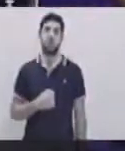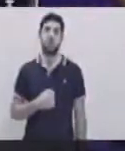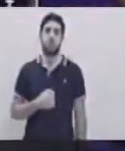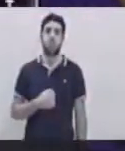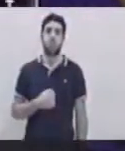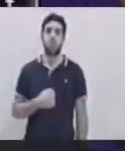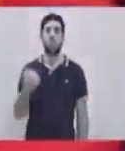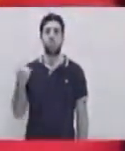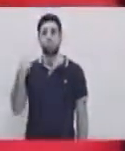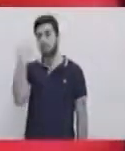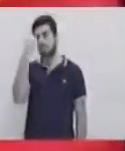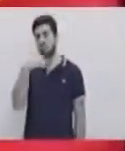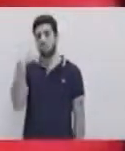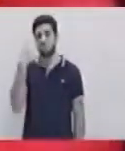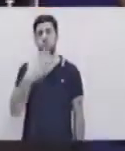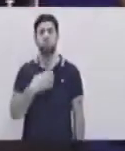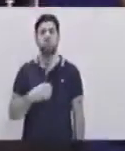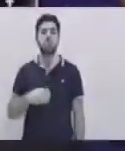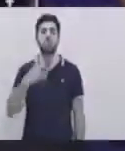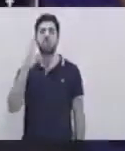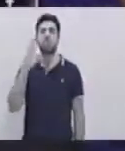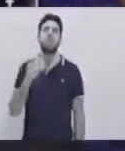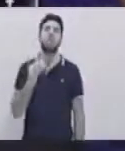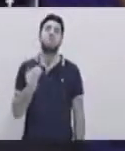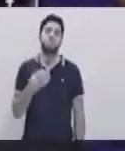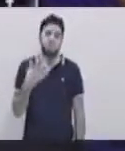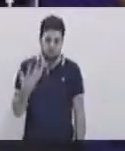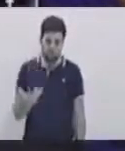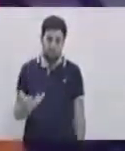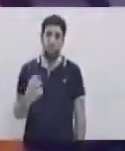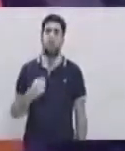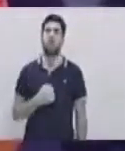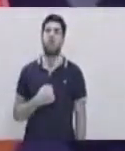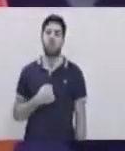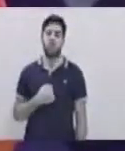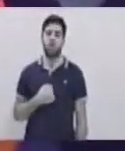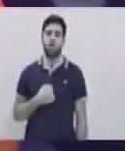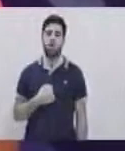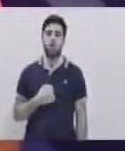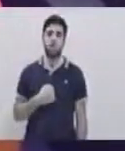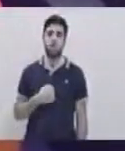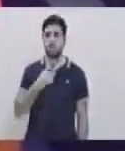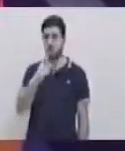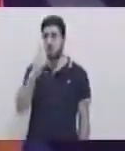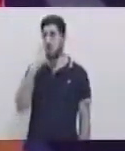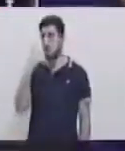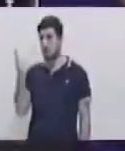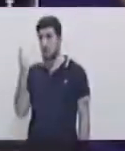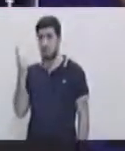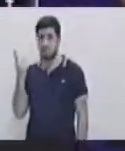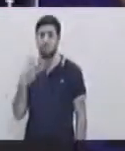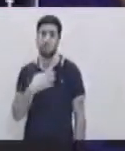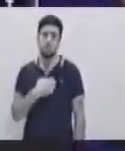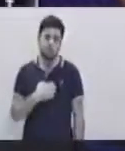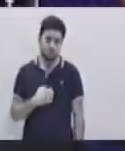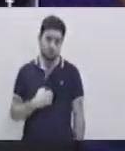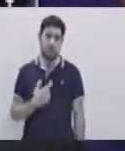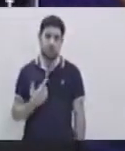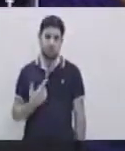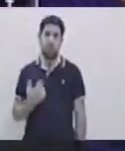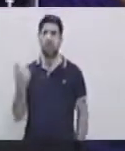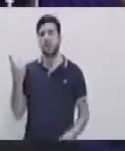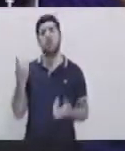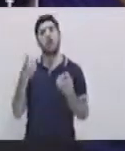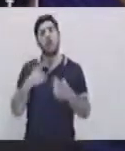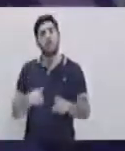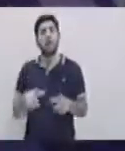De tristeza. Vean qué triste está nuestro amigo. Está muy, muy triste.